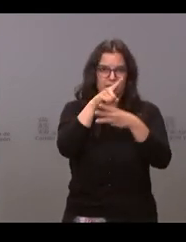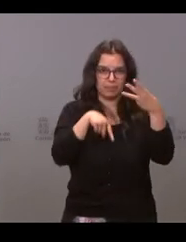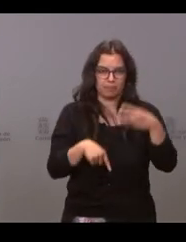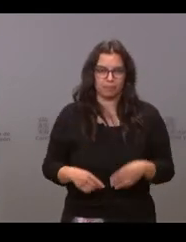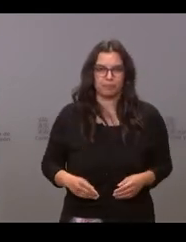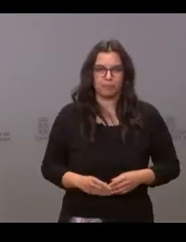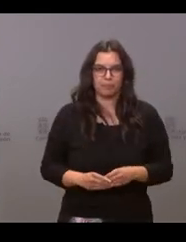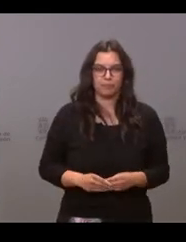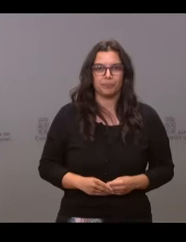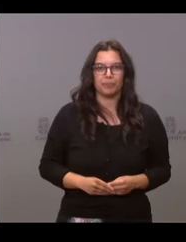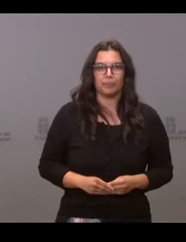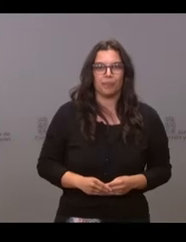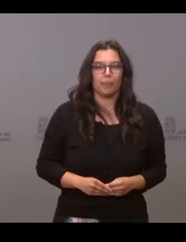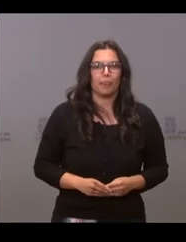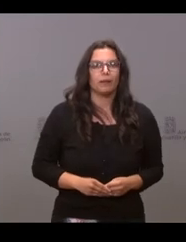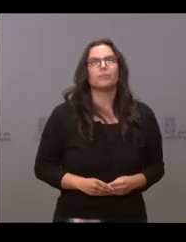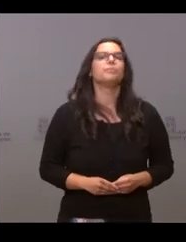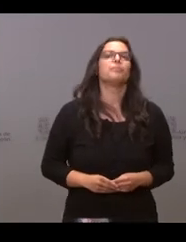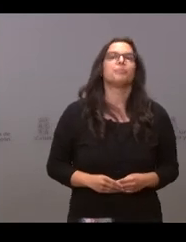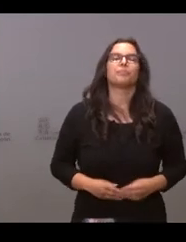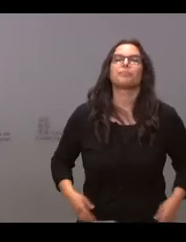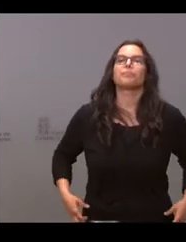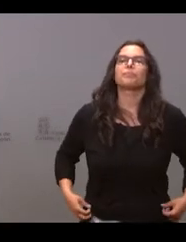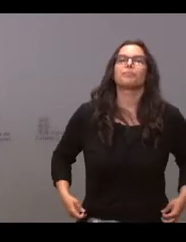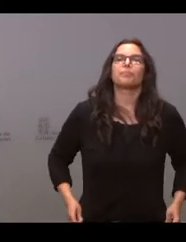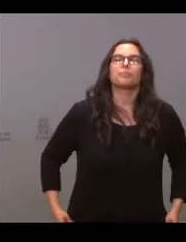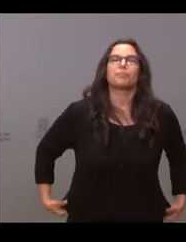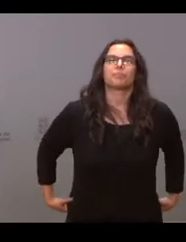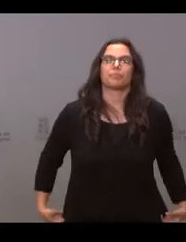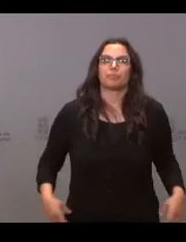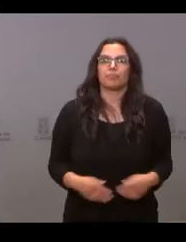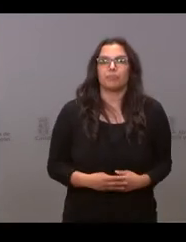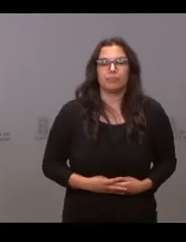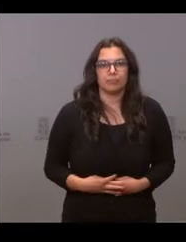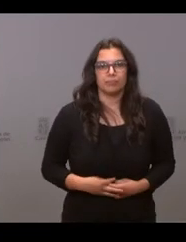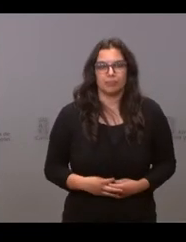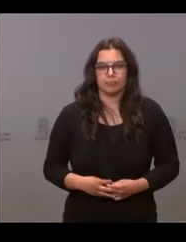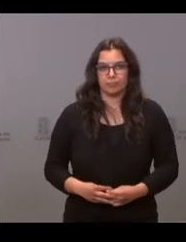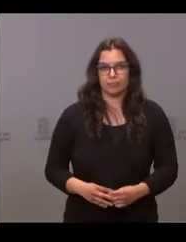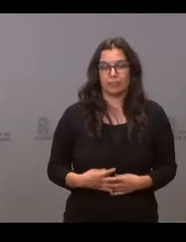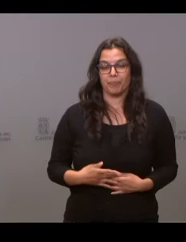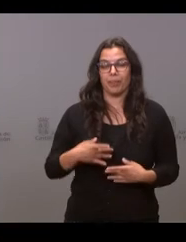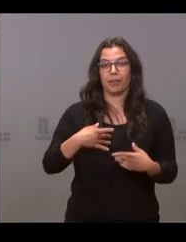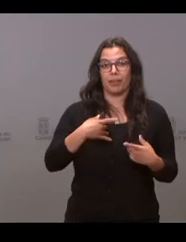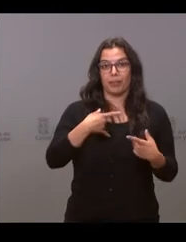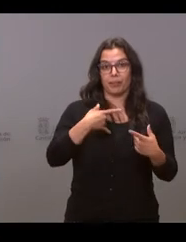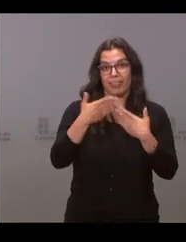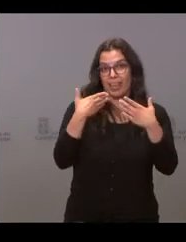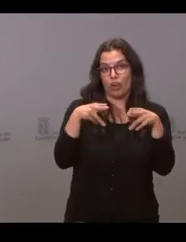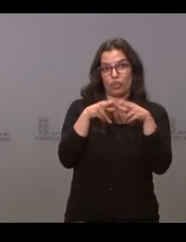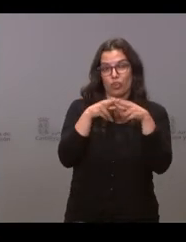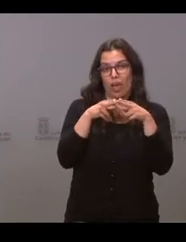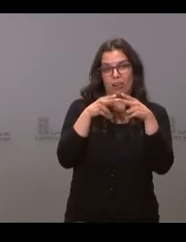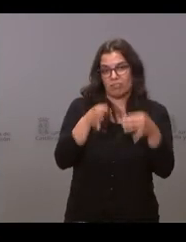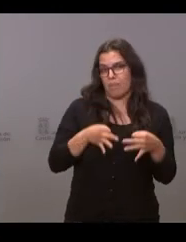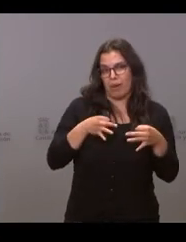a toda hora sin edificación bueno las negociaciones todas del diálogo social todas han sido duras las